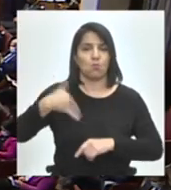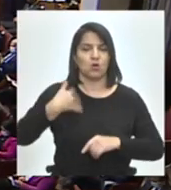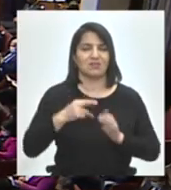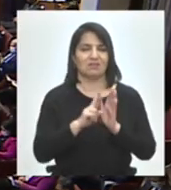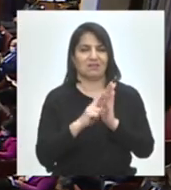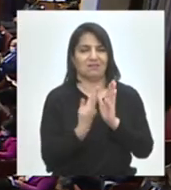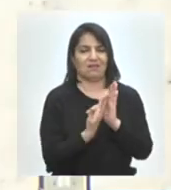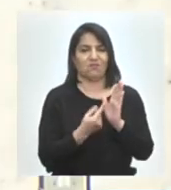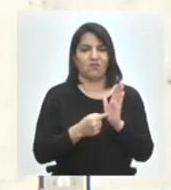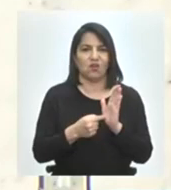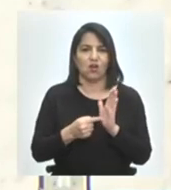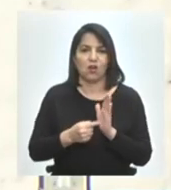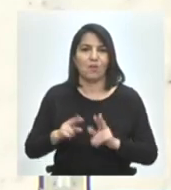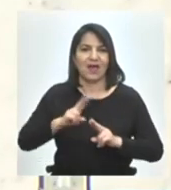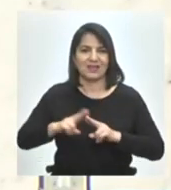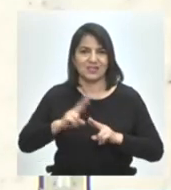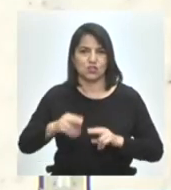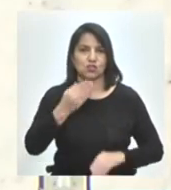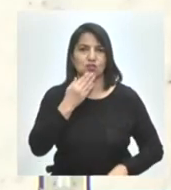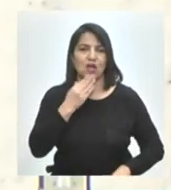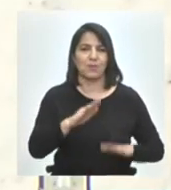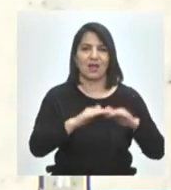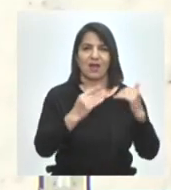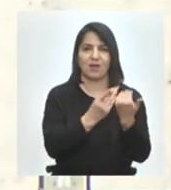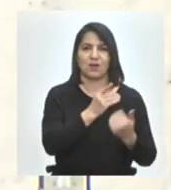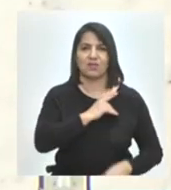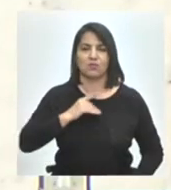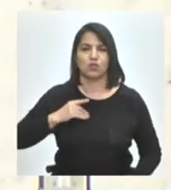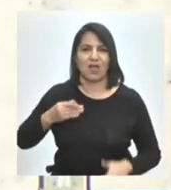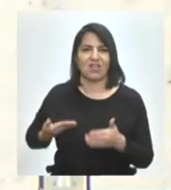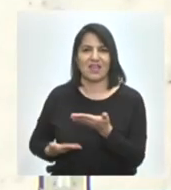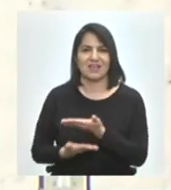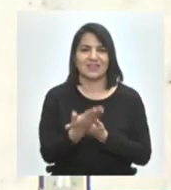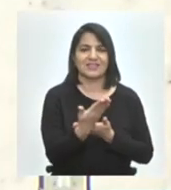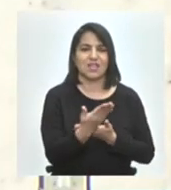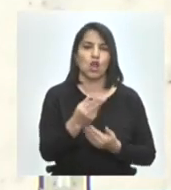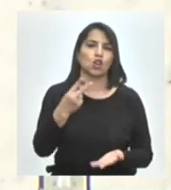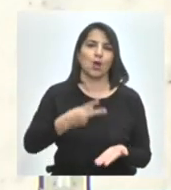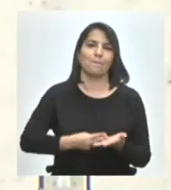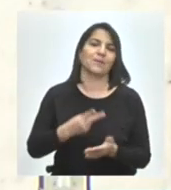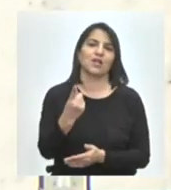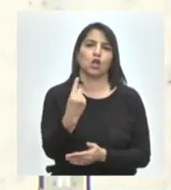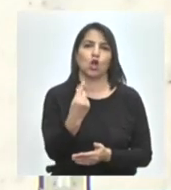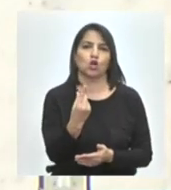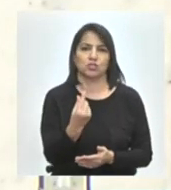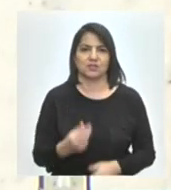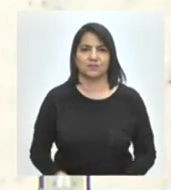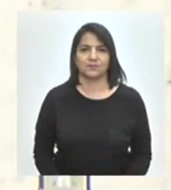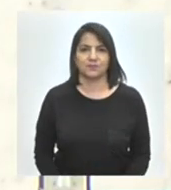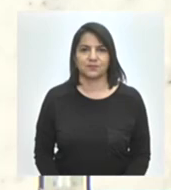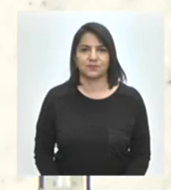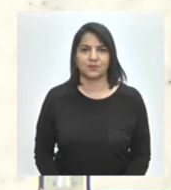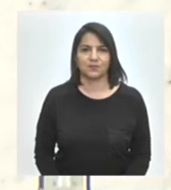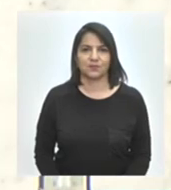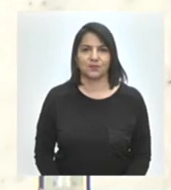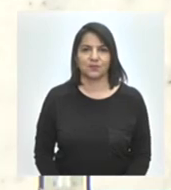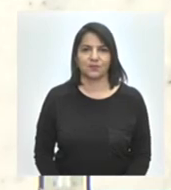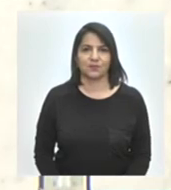también en una moción parlamentaria ingresada el año 2011 a la Cámara de Diputados y Diputadas.